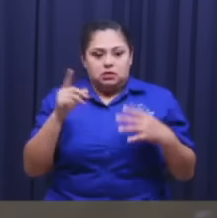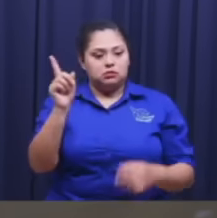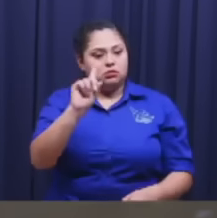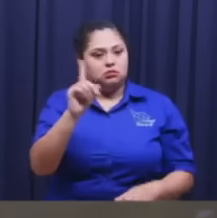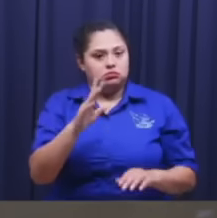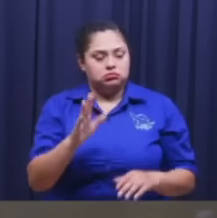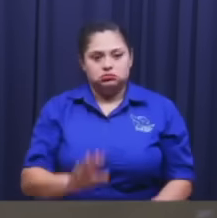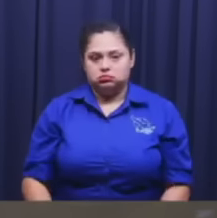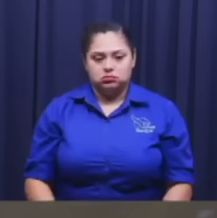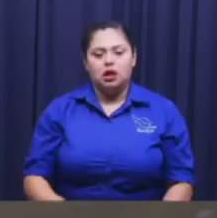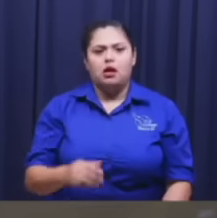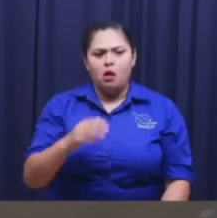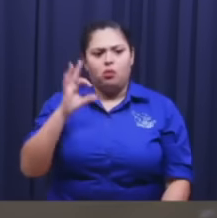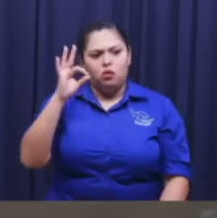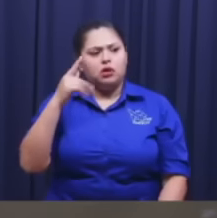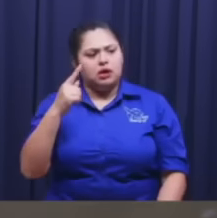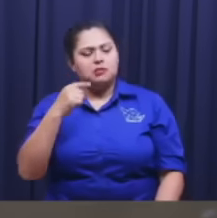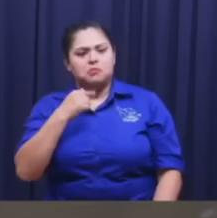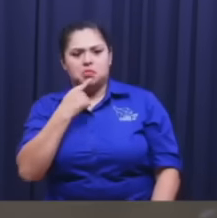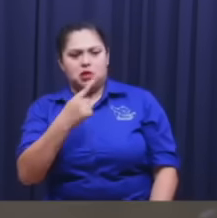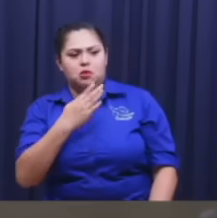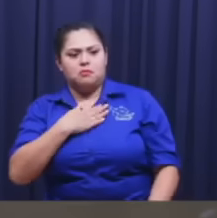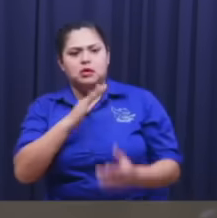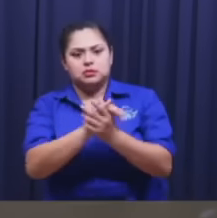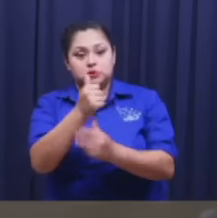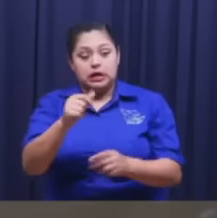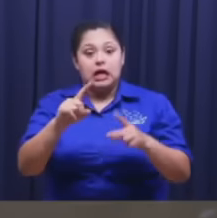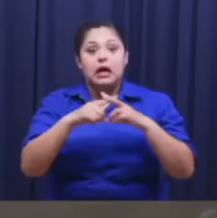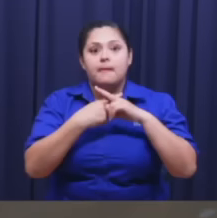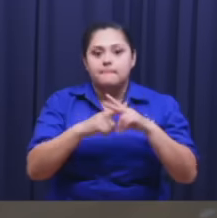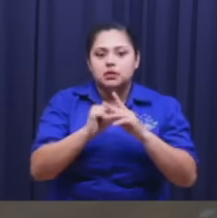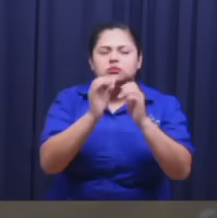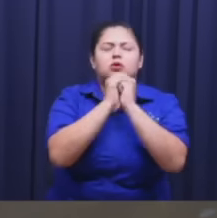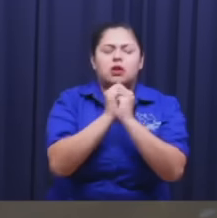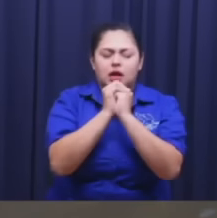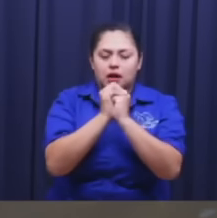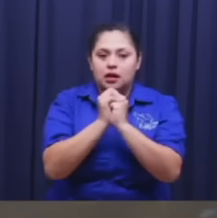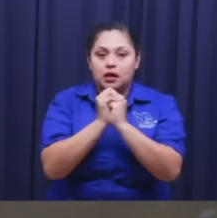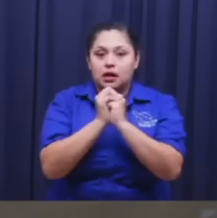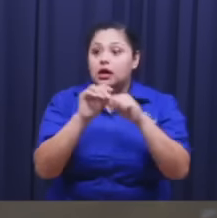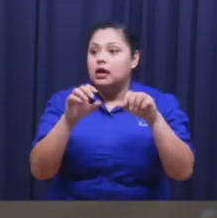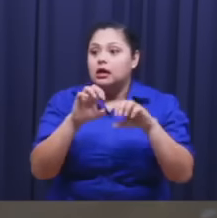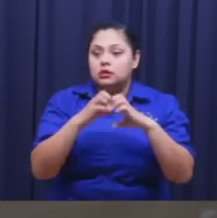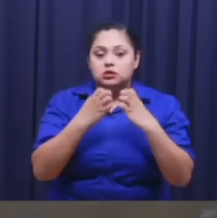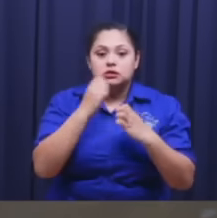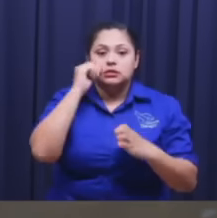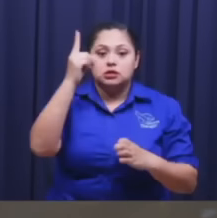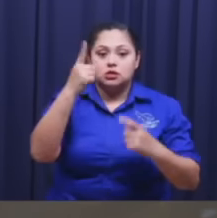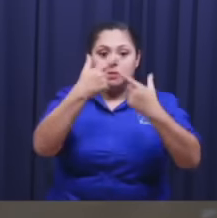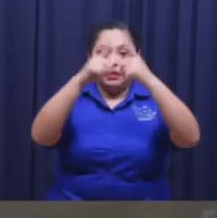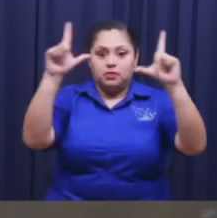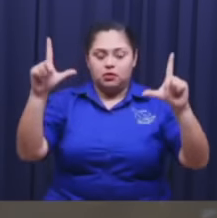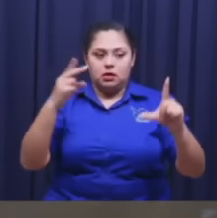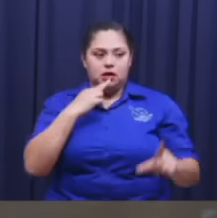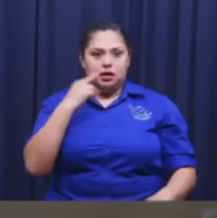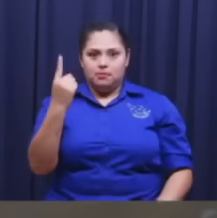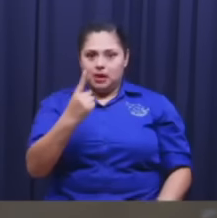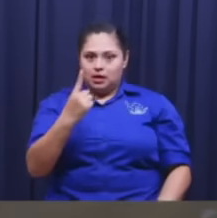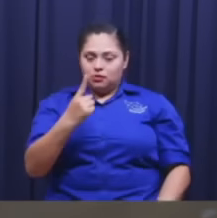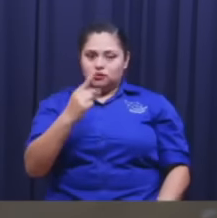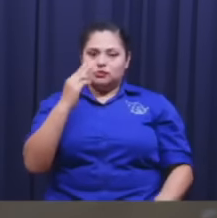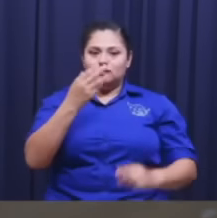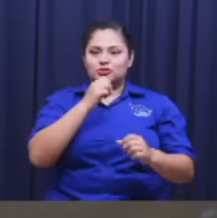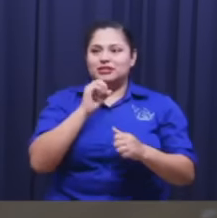Está bueno, mi hijo. Y empezó, pues. Y me liberó el Señor. Ay, hermano Sergio, no le da